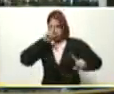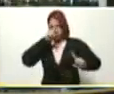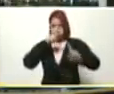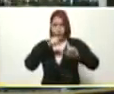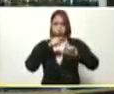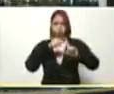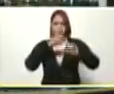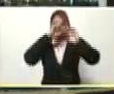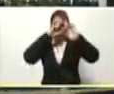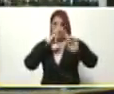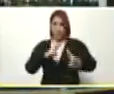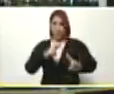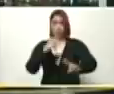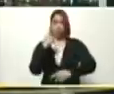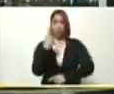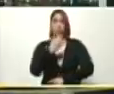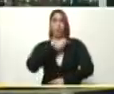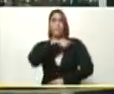una misión.